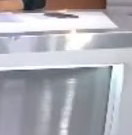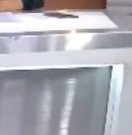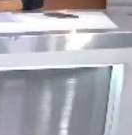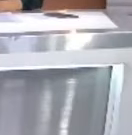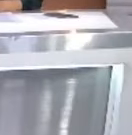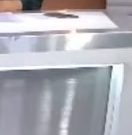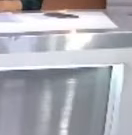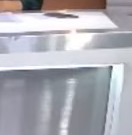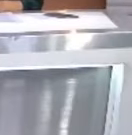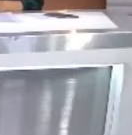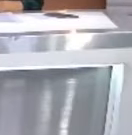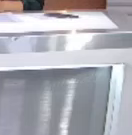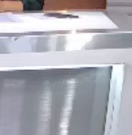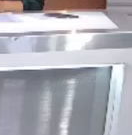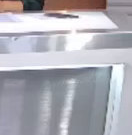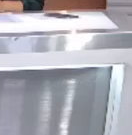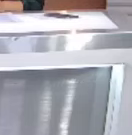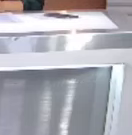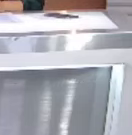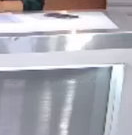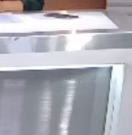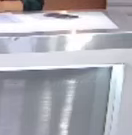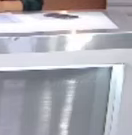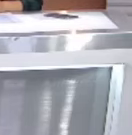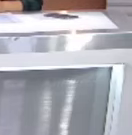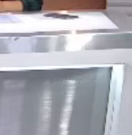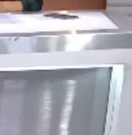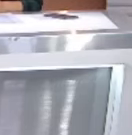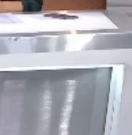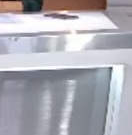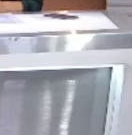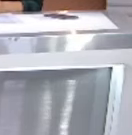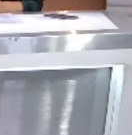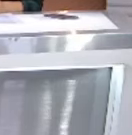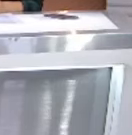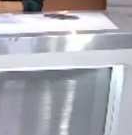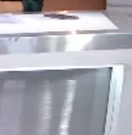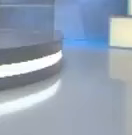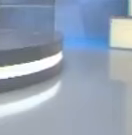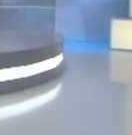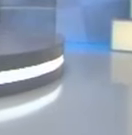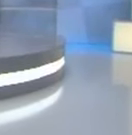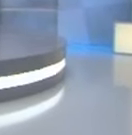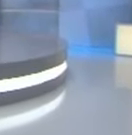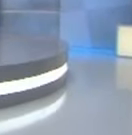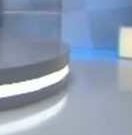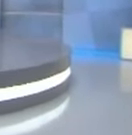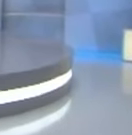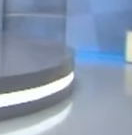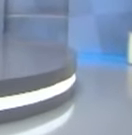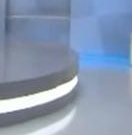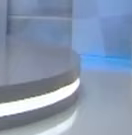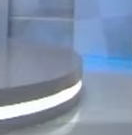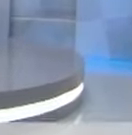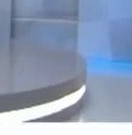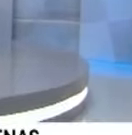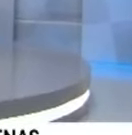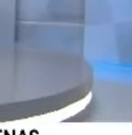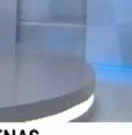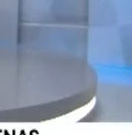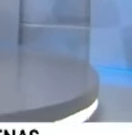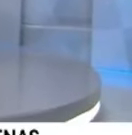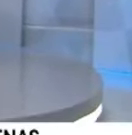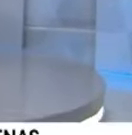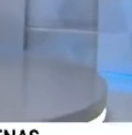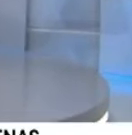Vamos con información de nuestras lenguas originarias. ¿Qué tal Iris? ¿Qué tal Walter? ¿Cómo están? ¿Qué tal? Buenas noches, chicos. Chilata, Enrique, Curja, Kisa,